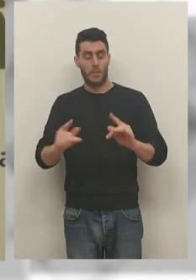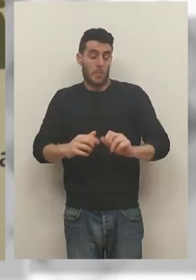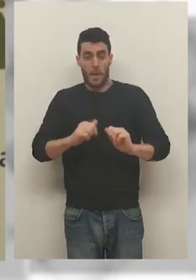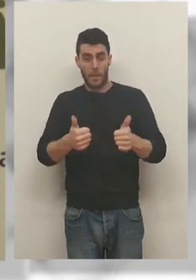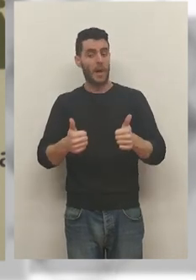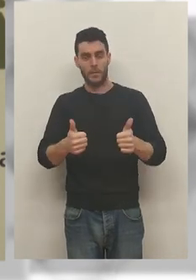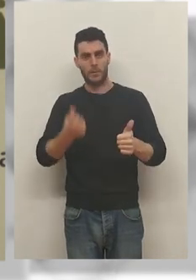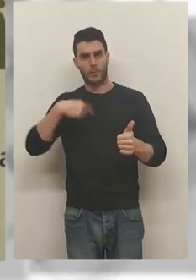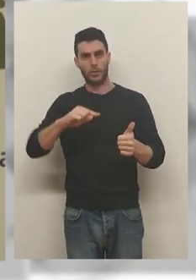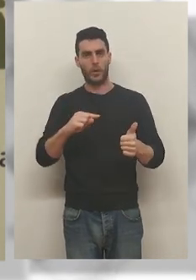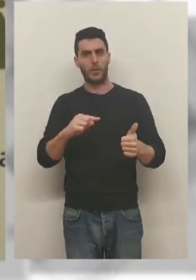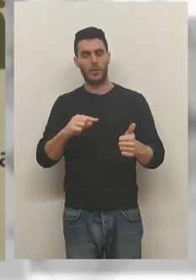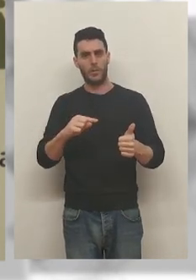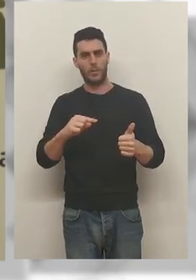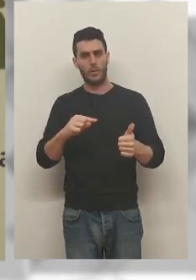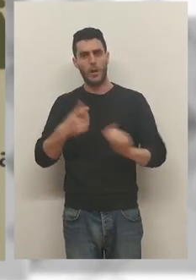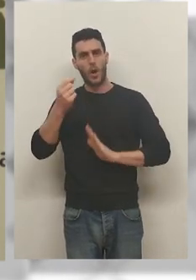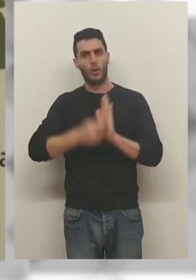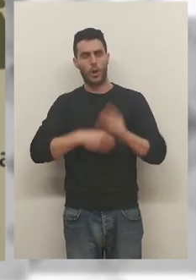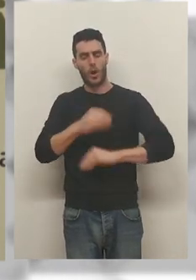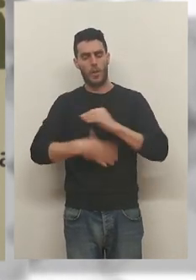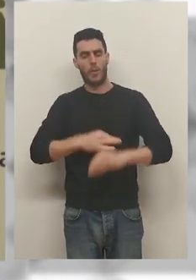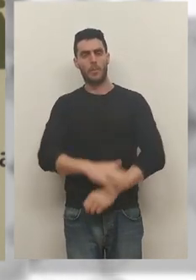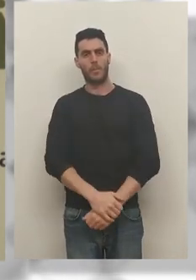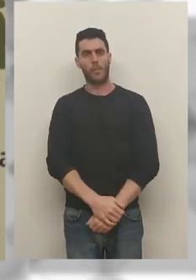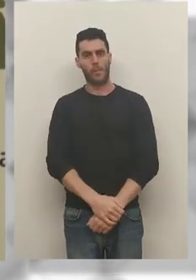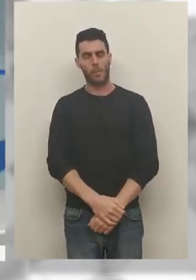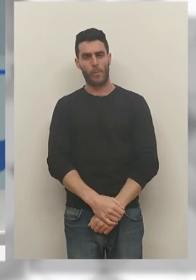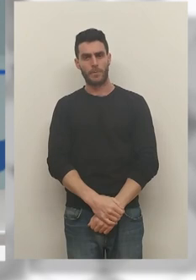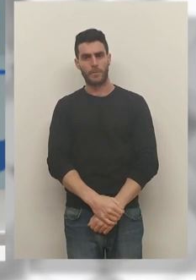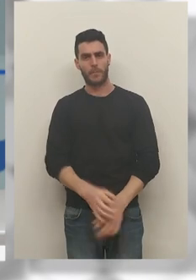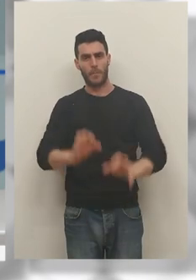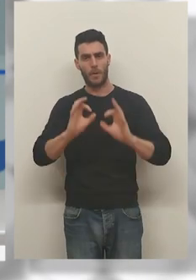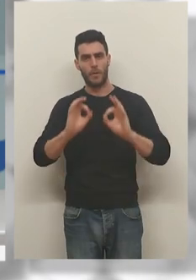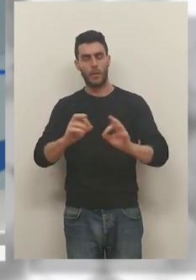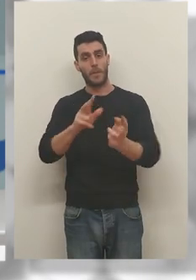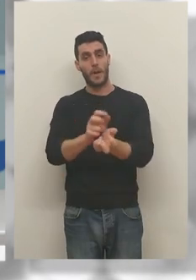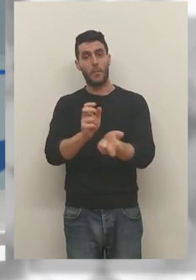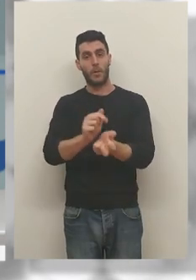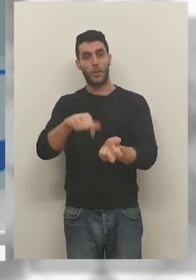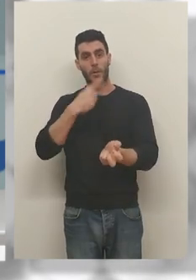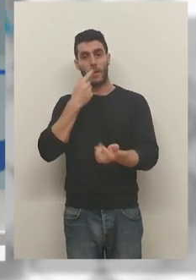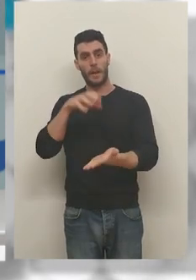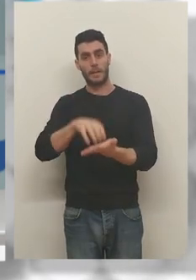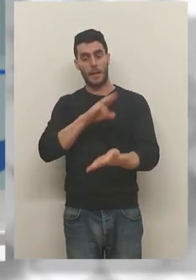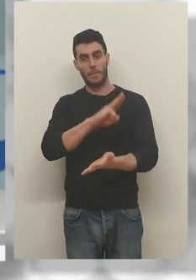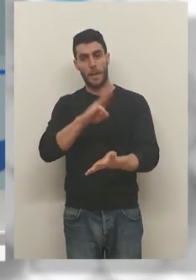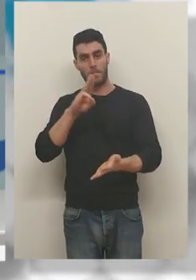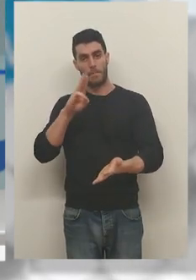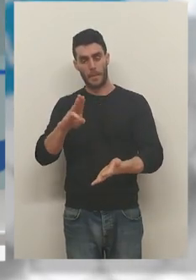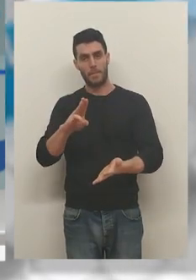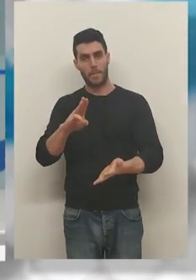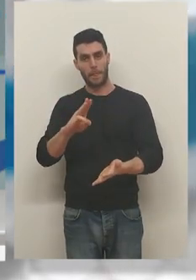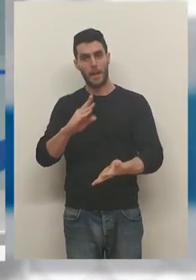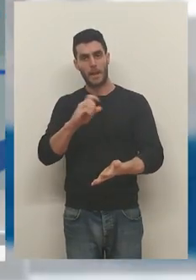de partida que podemos que tenemos condiciones para hacerlo precisamente de impuestos se ha hablado hoy en la sede